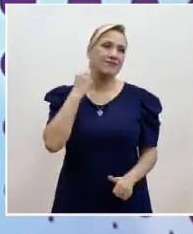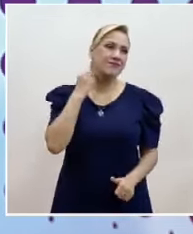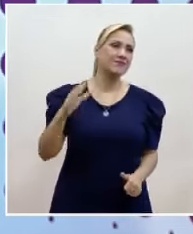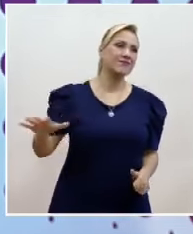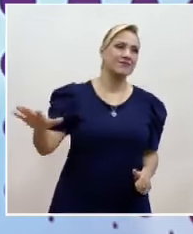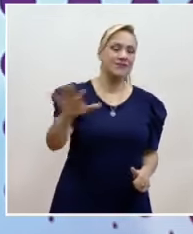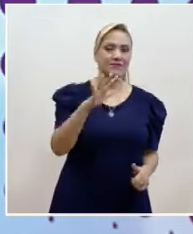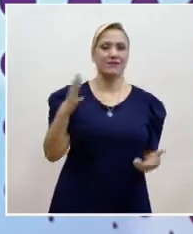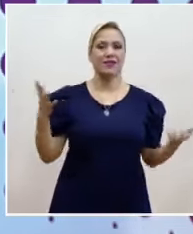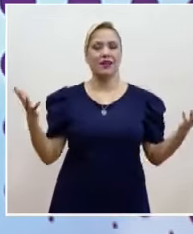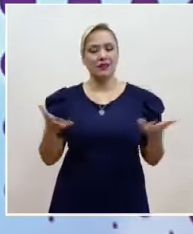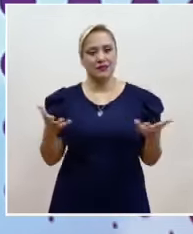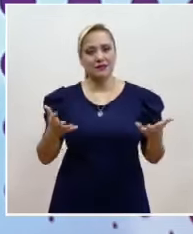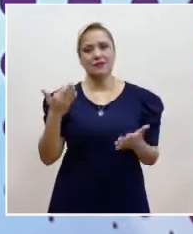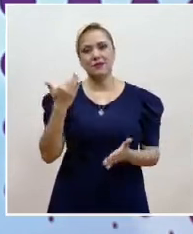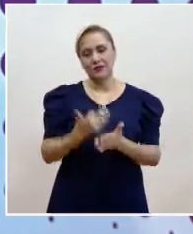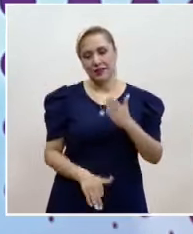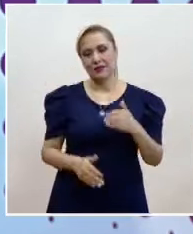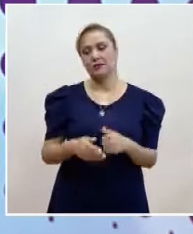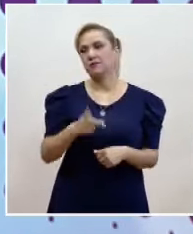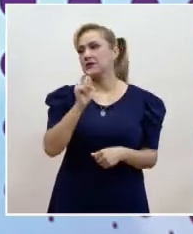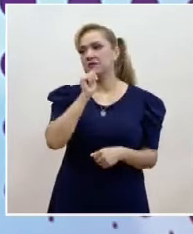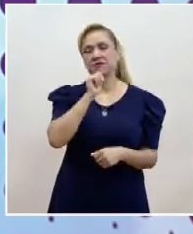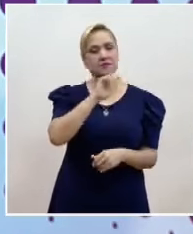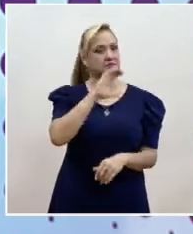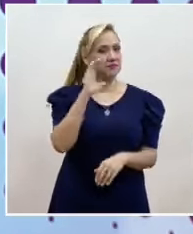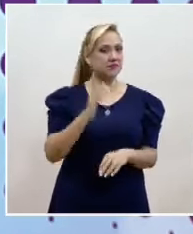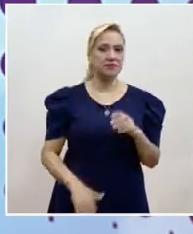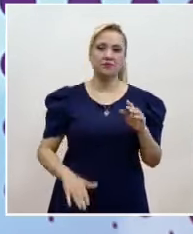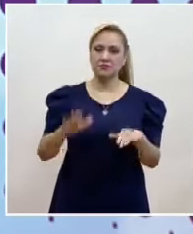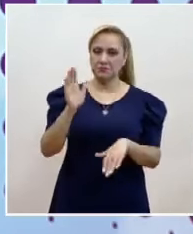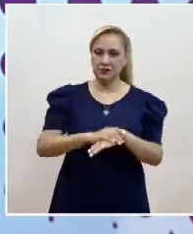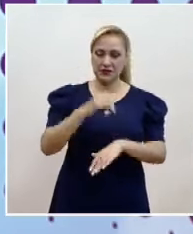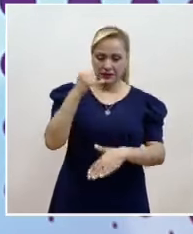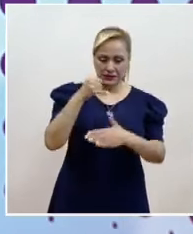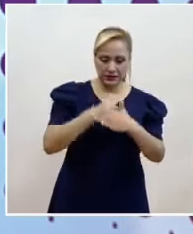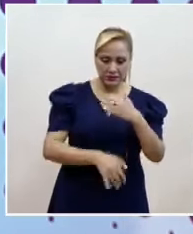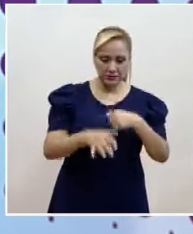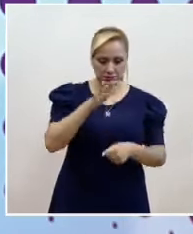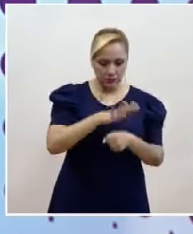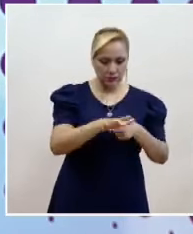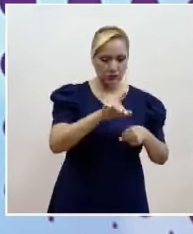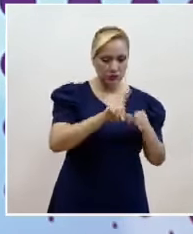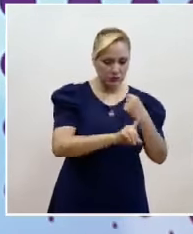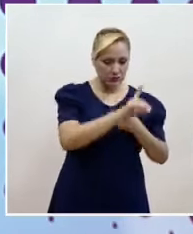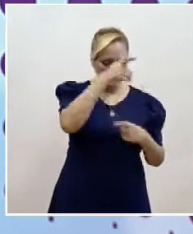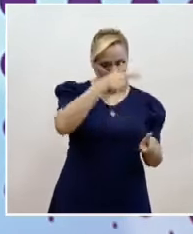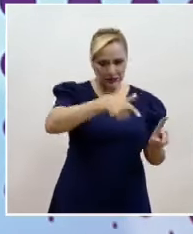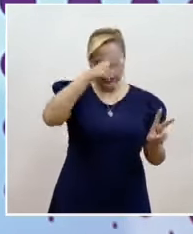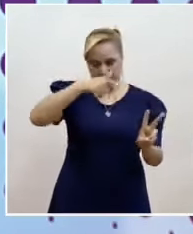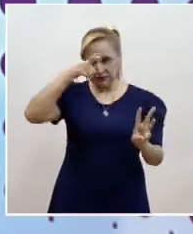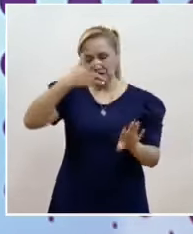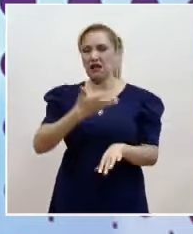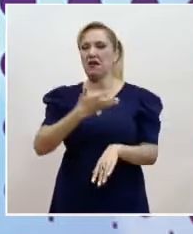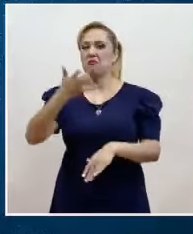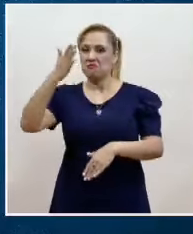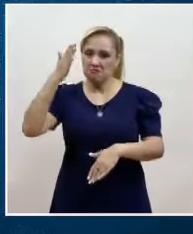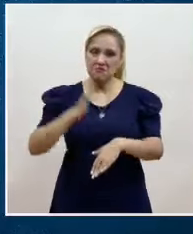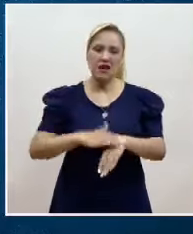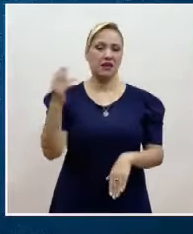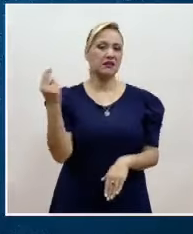hacer, pero creo que no hemos acabado de profundizar de los retos y la problemática que significaría pues todos los